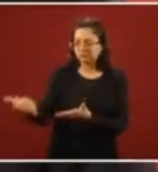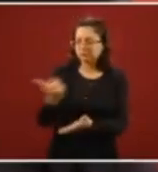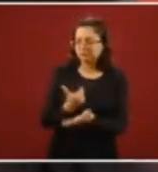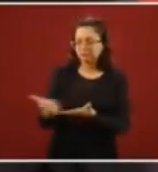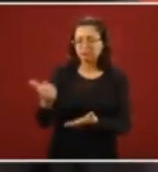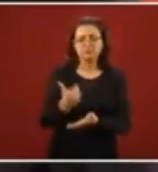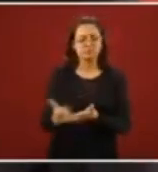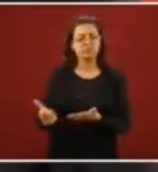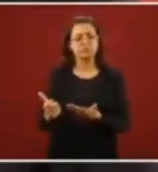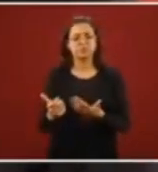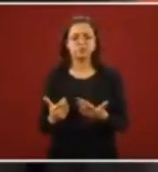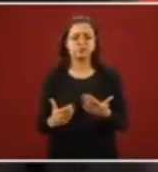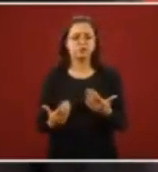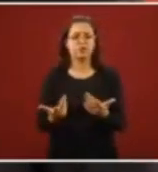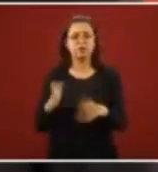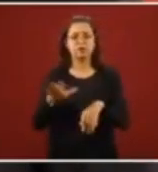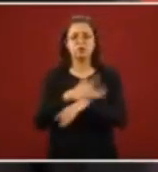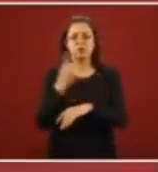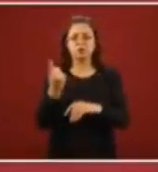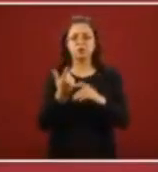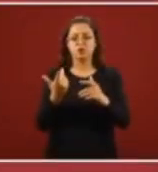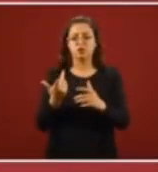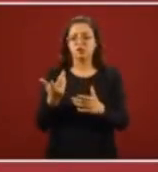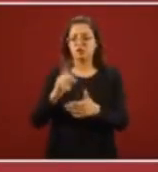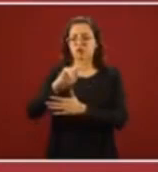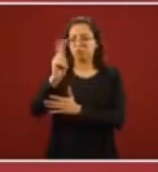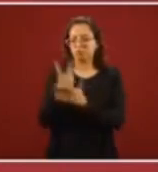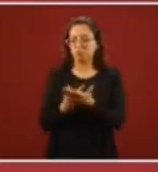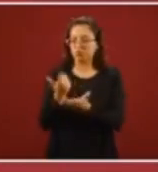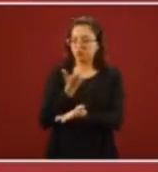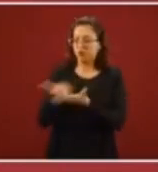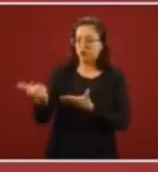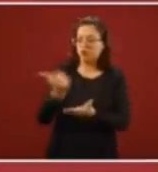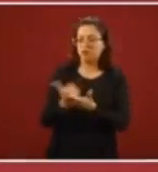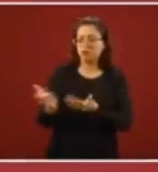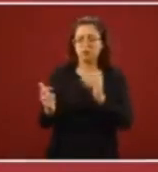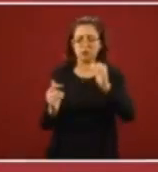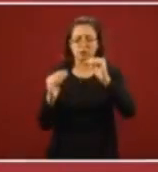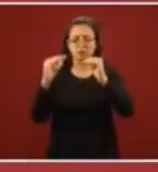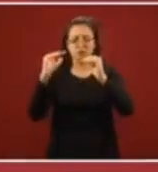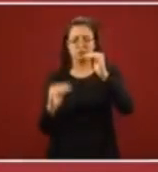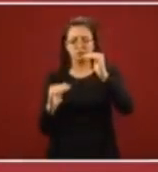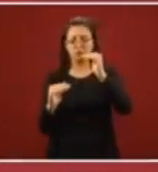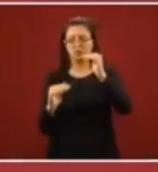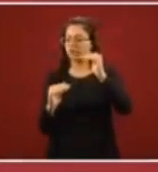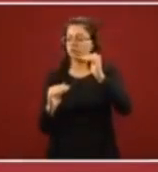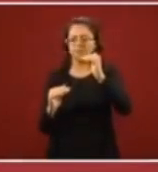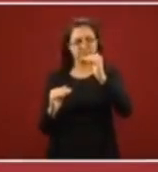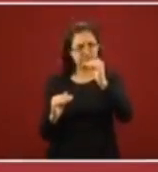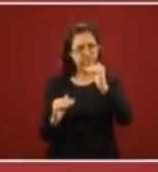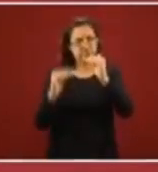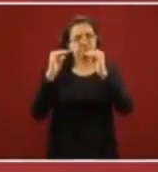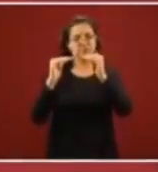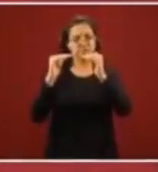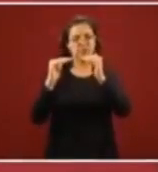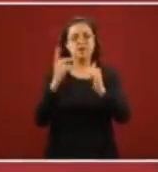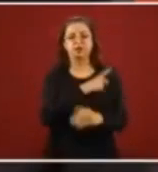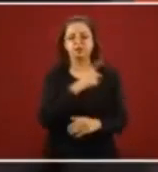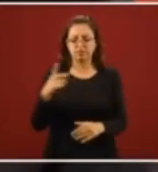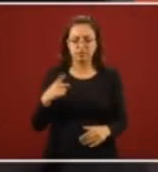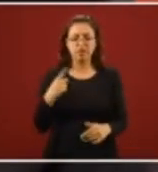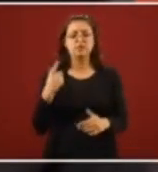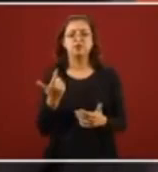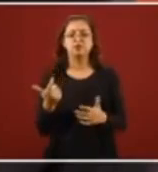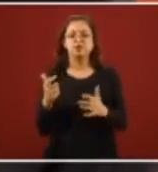ya se quedó abajo la cantidad de los tres mil seiscientos